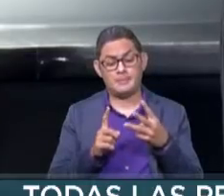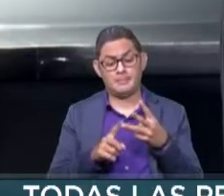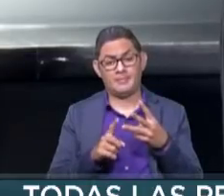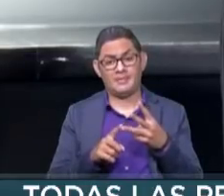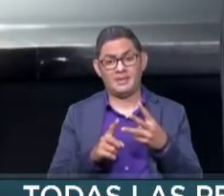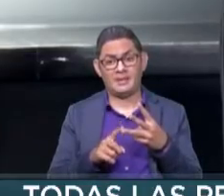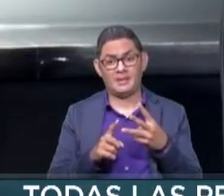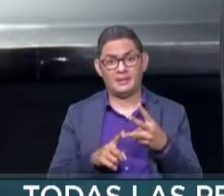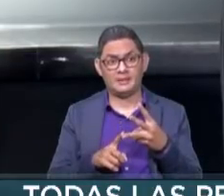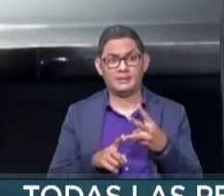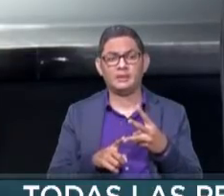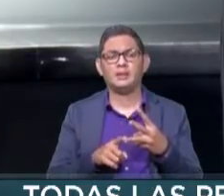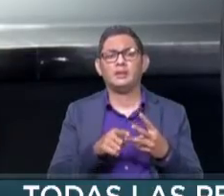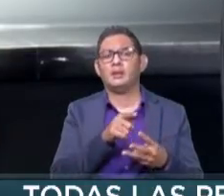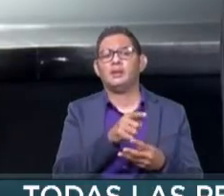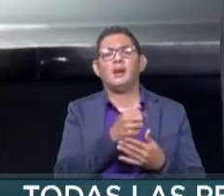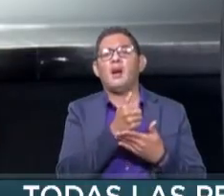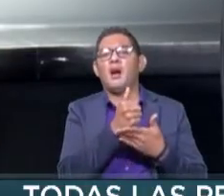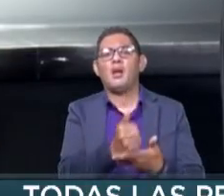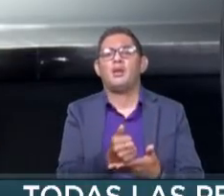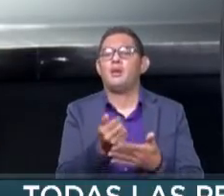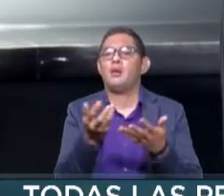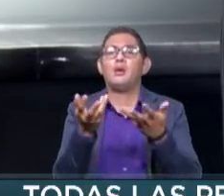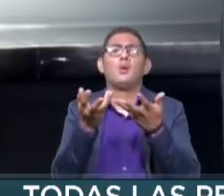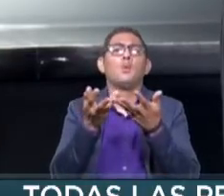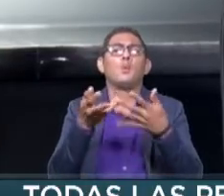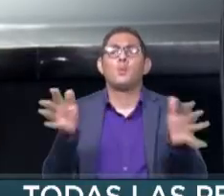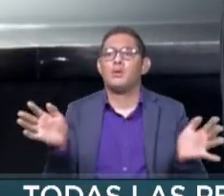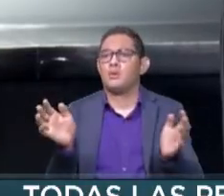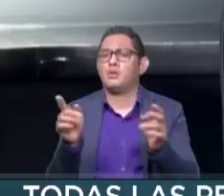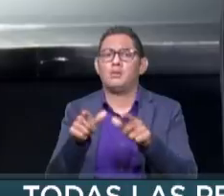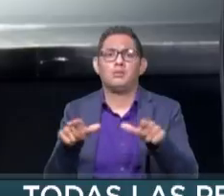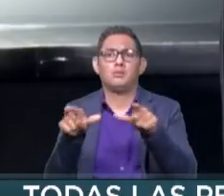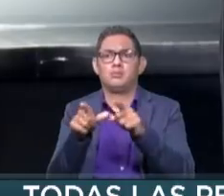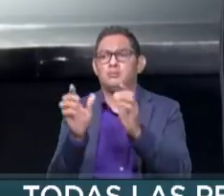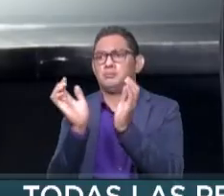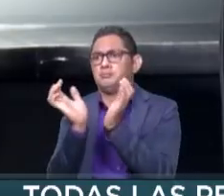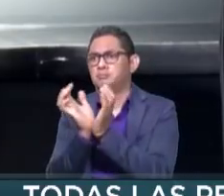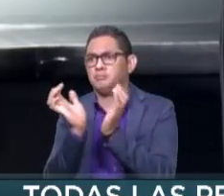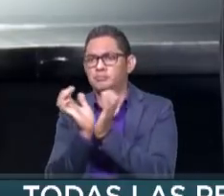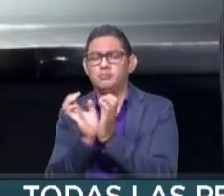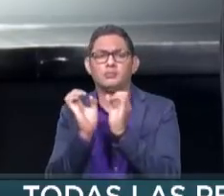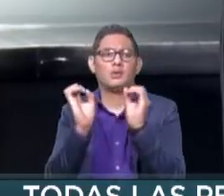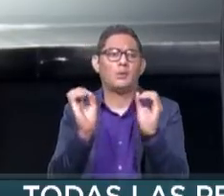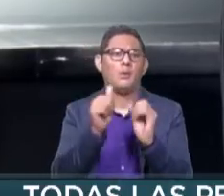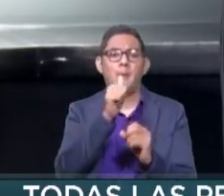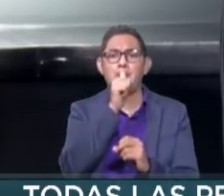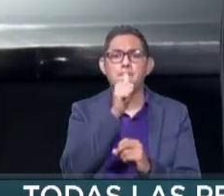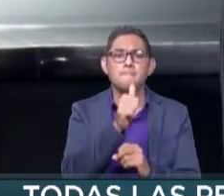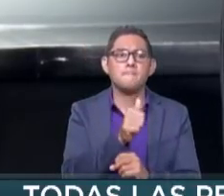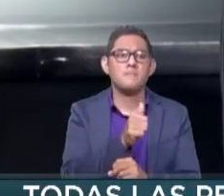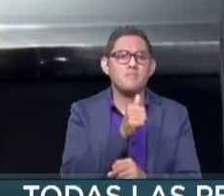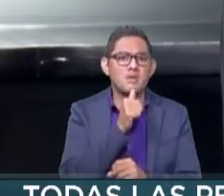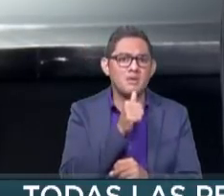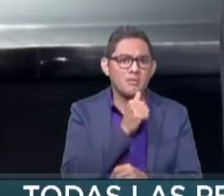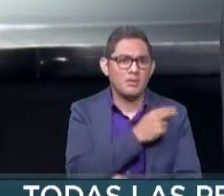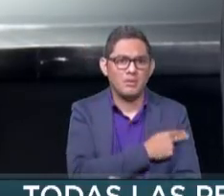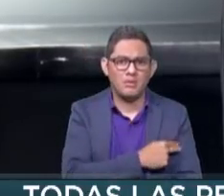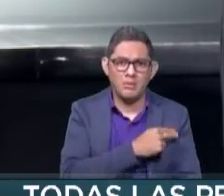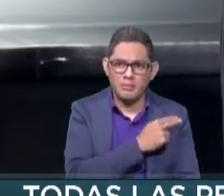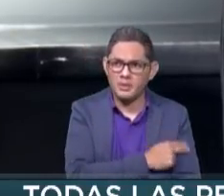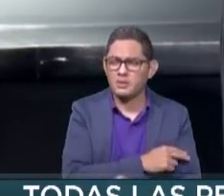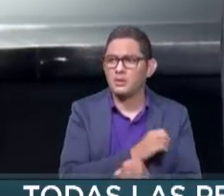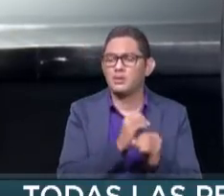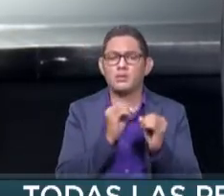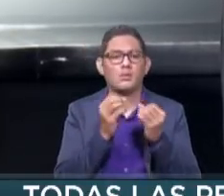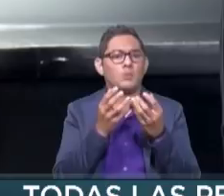en todas las instalaciones de salud, tanto públicas como privadas, para asegurar que las pacientes